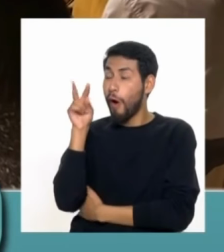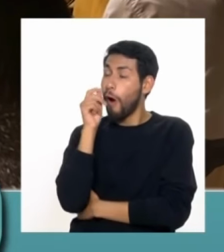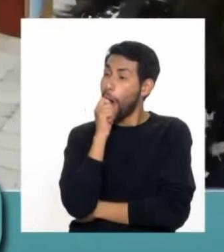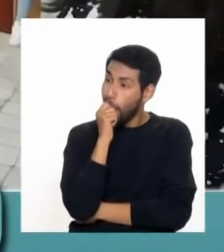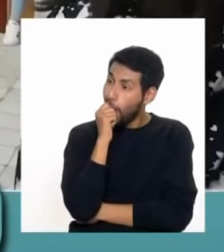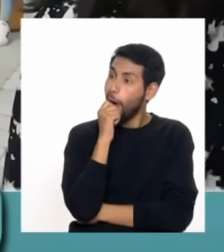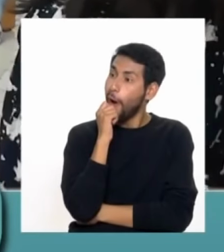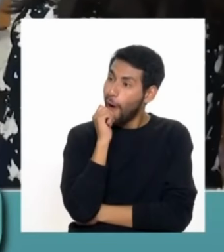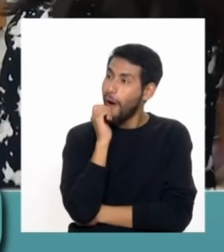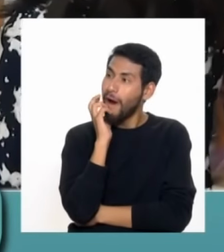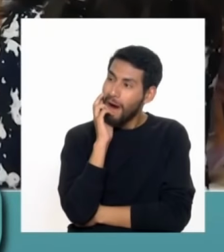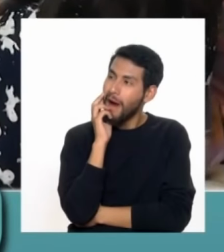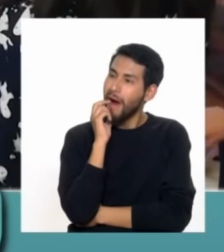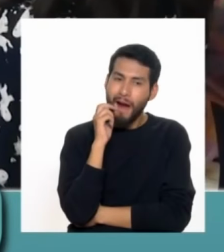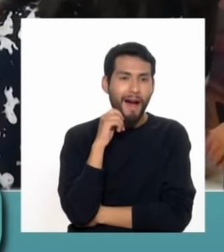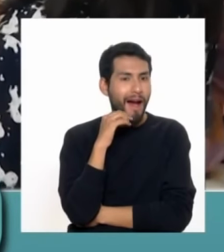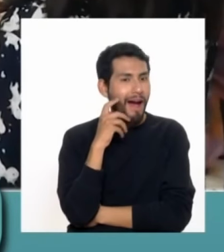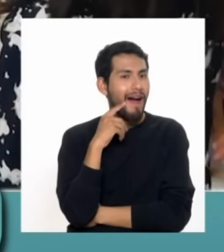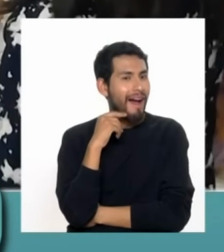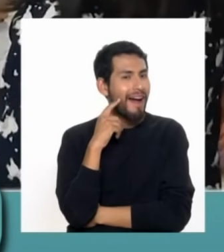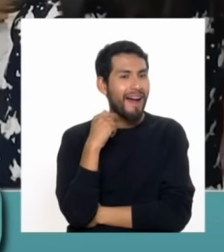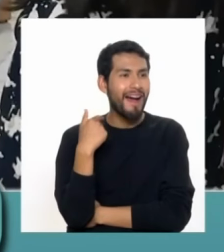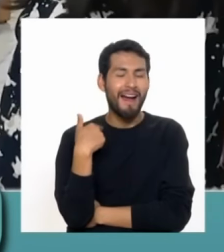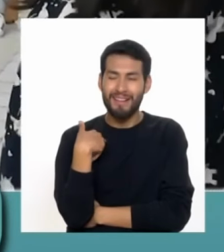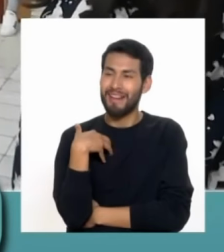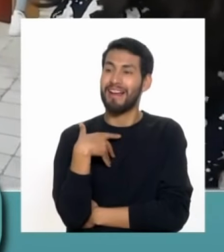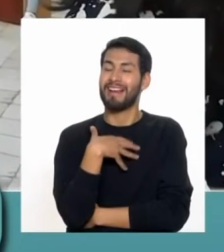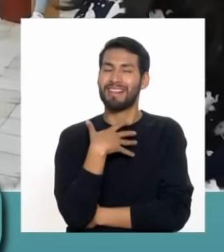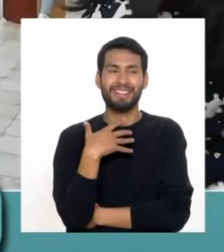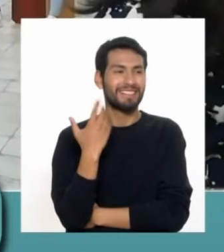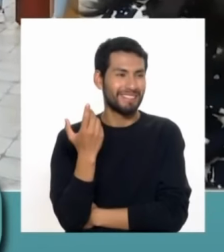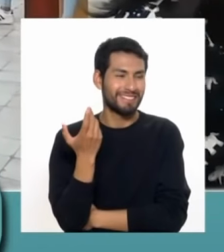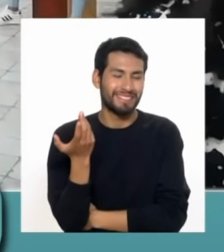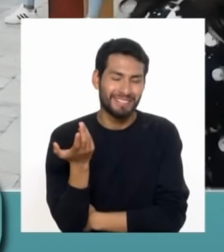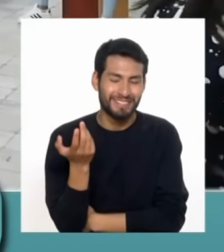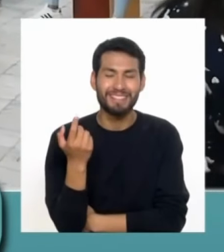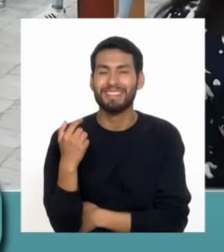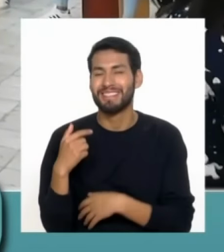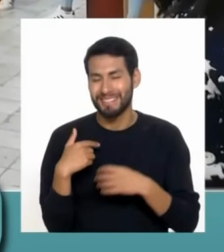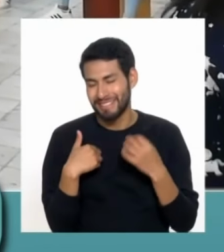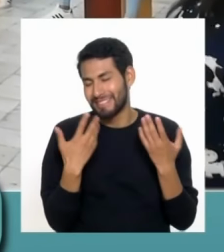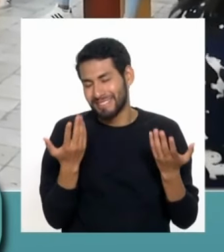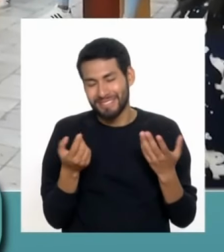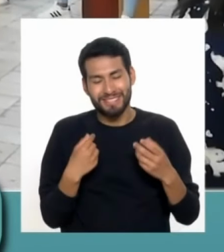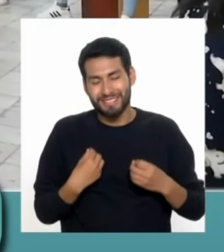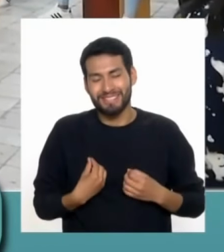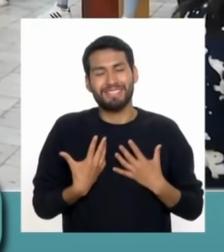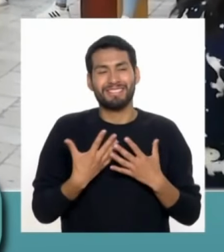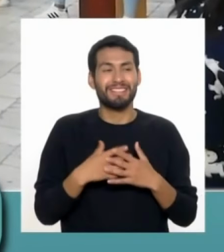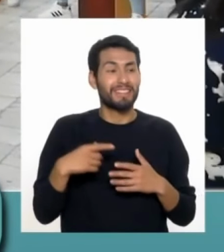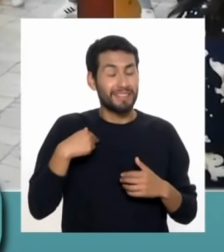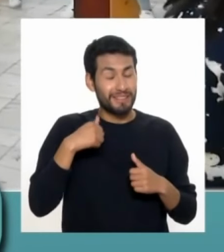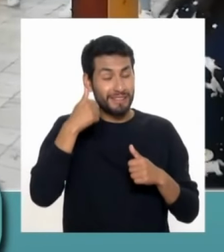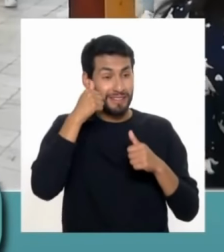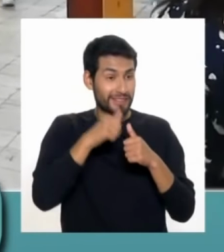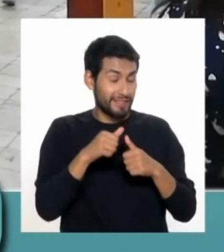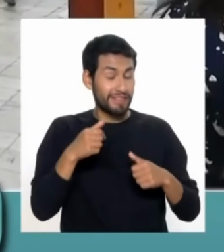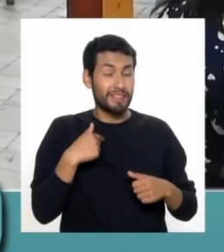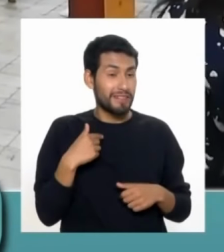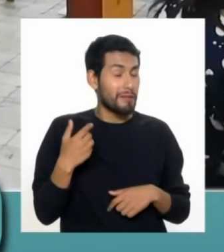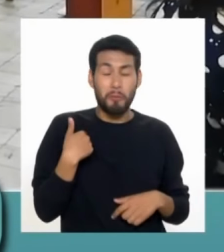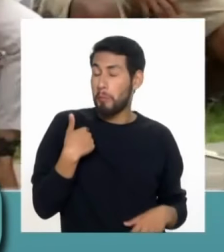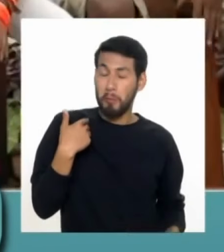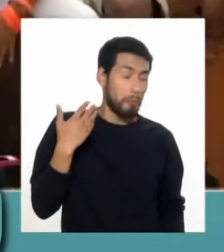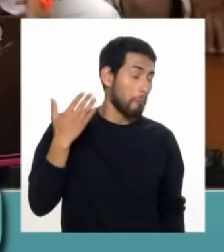uno como que, ¿no? Ya, lo recibiste en el desayuno. Olvídate. Entonces, recuerdo claramente, yo no